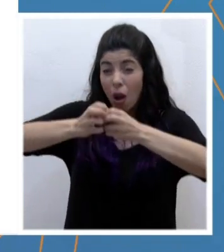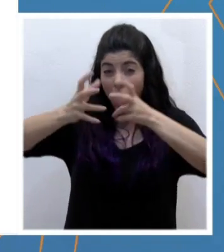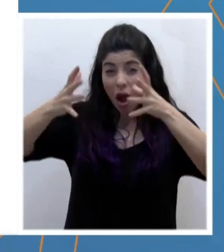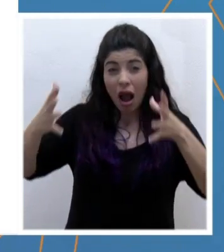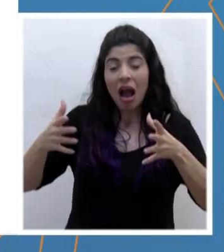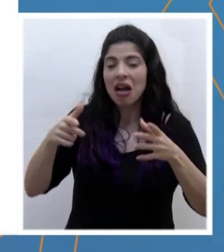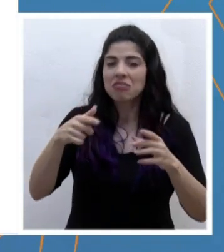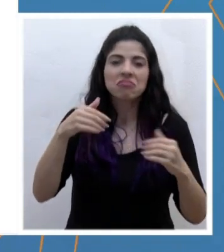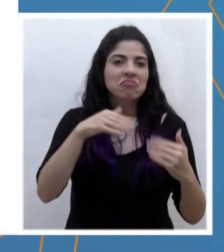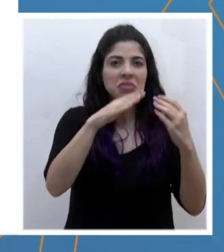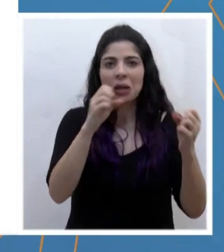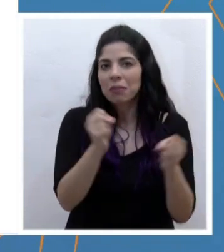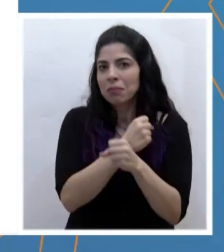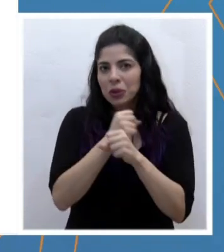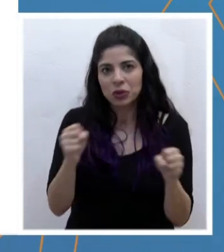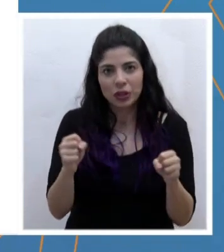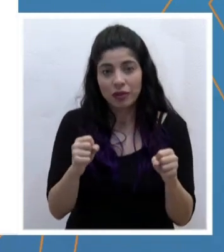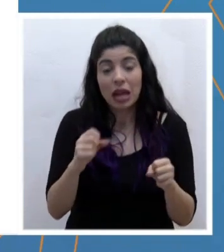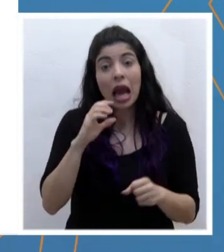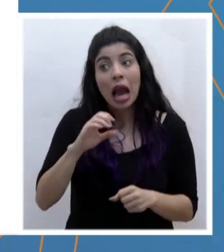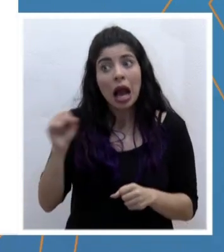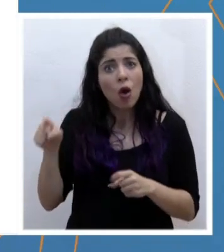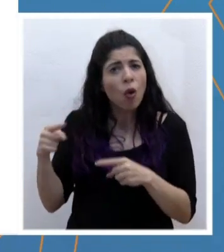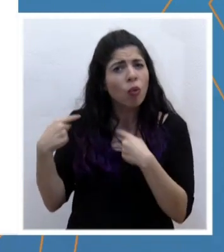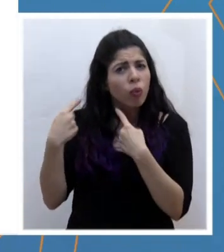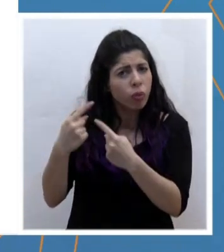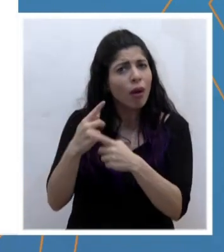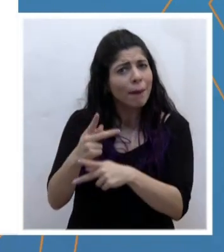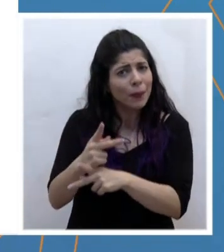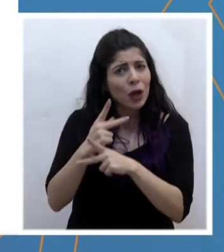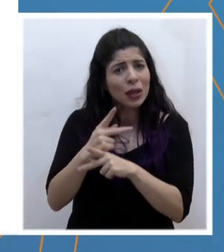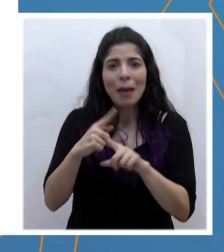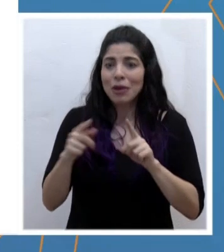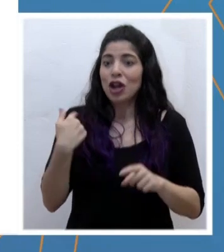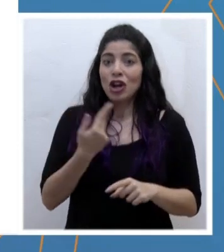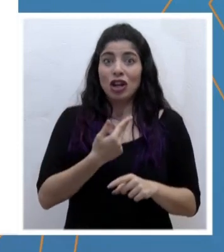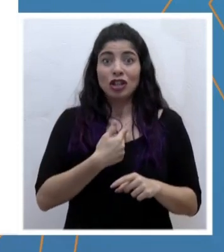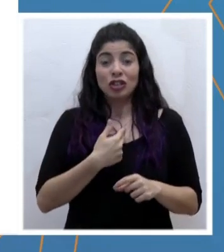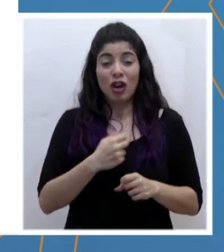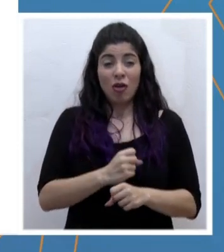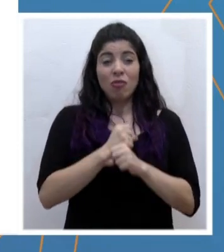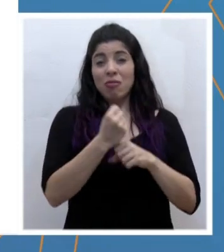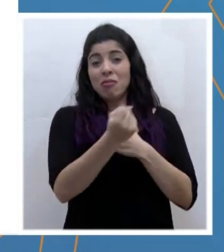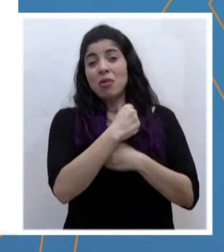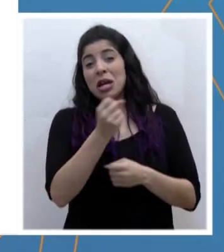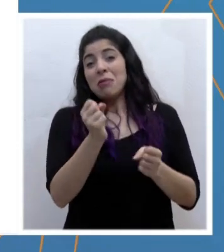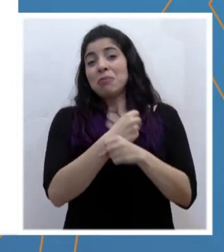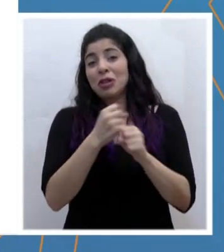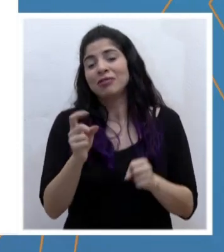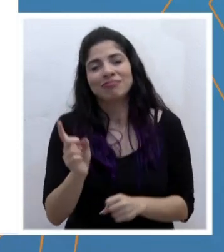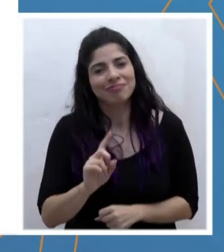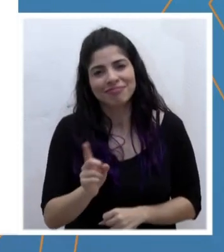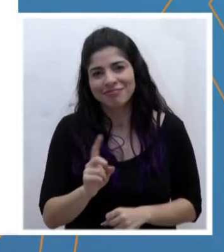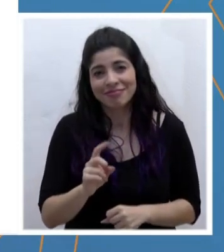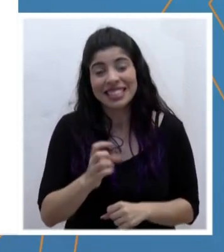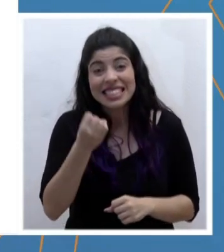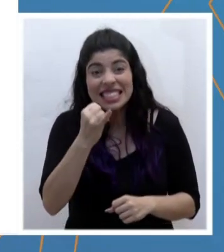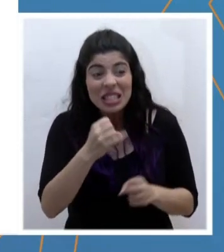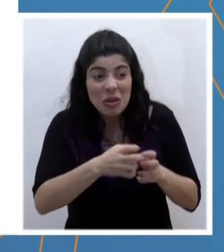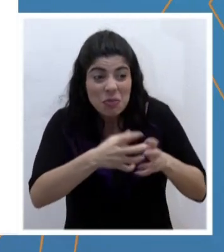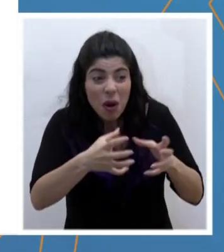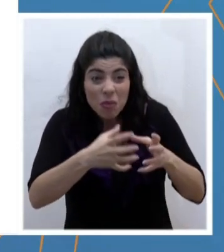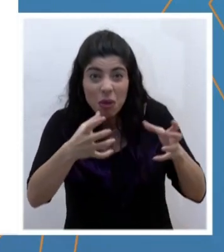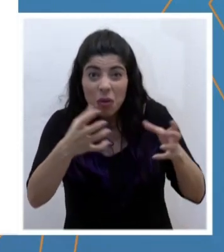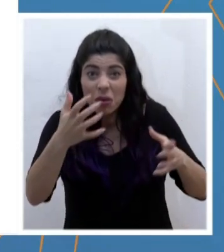tenemos una caja costarricense de seguro social que nos ha protegido, no somos infalibles y ante una explosión de casos en pocos días,